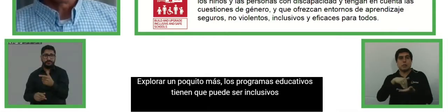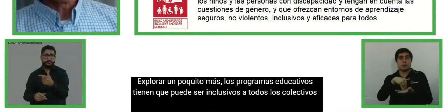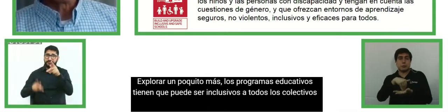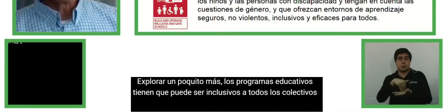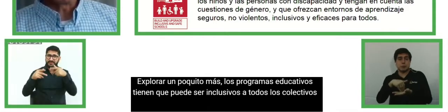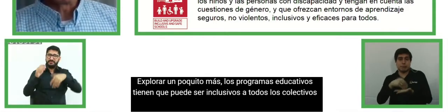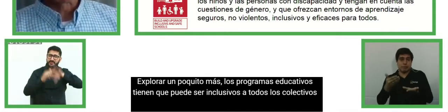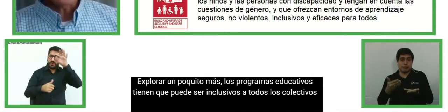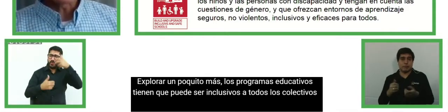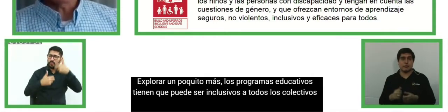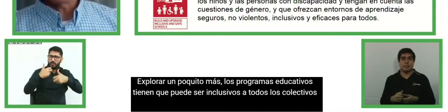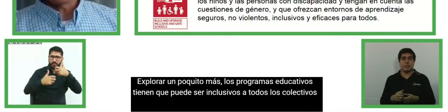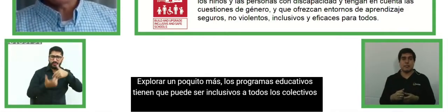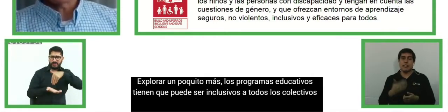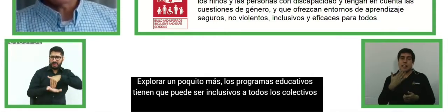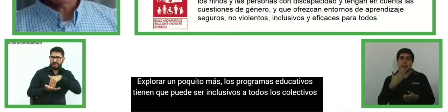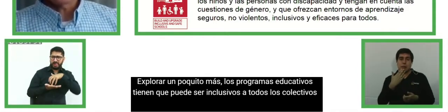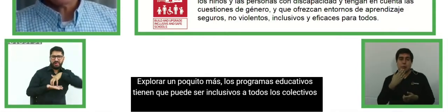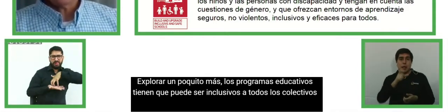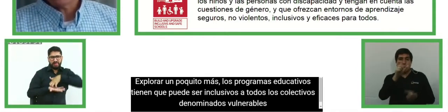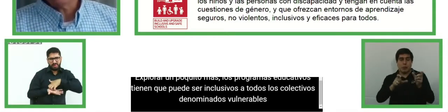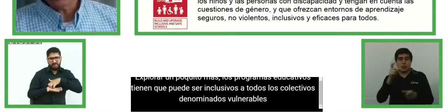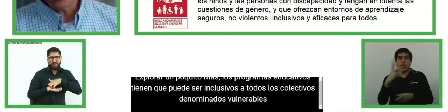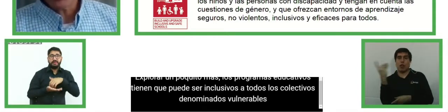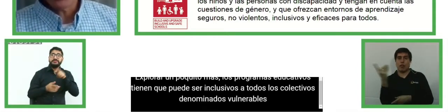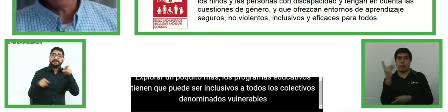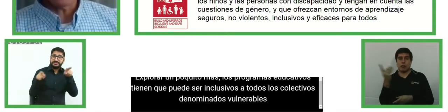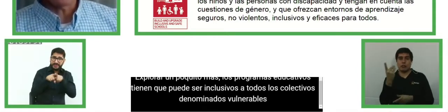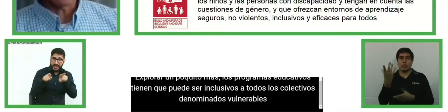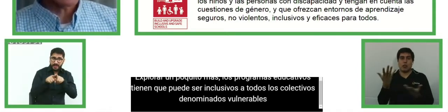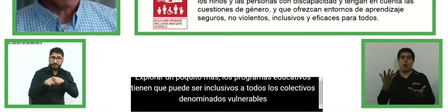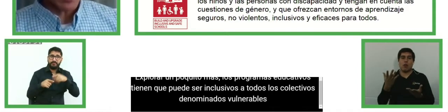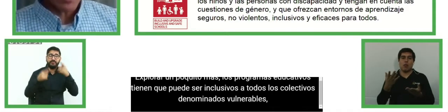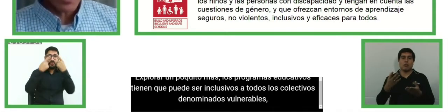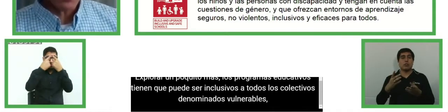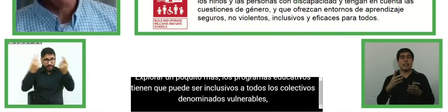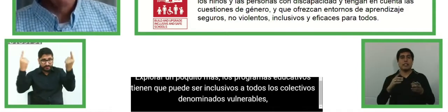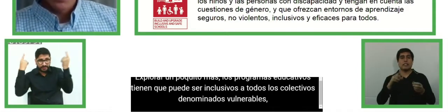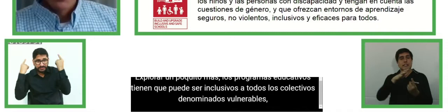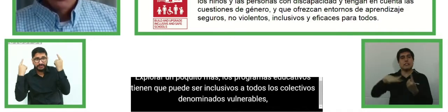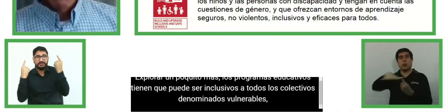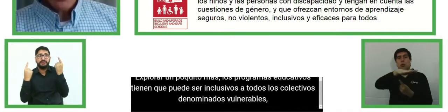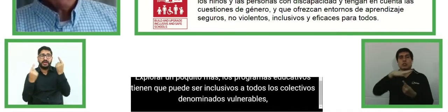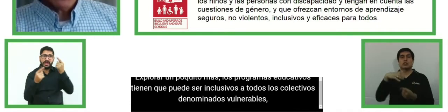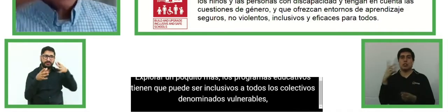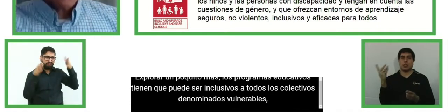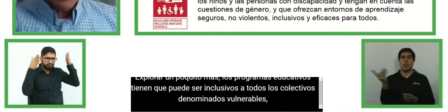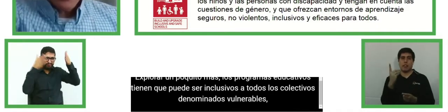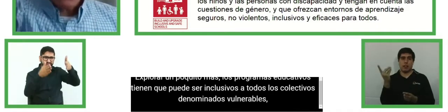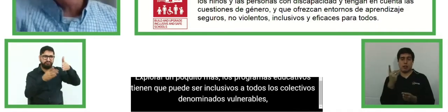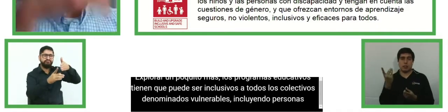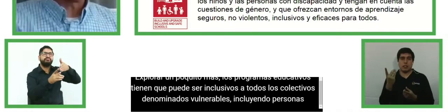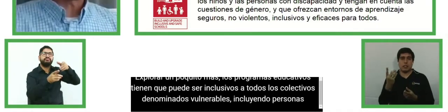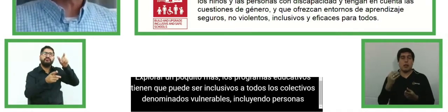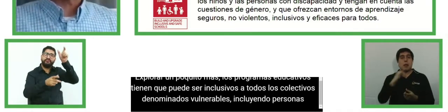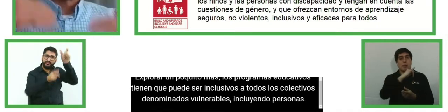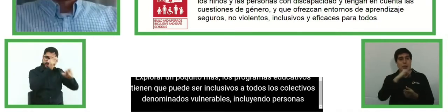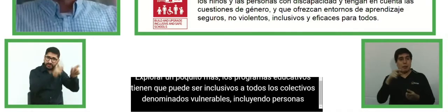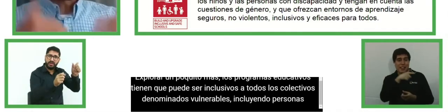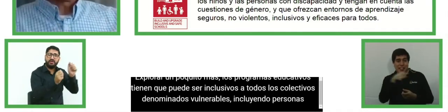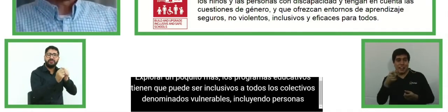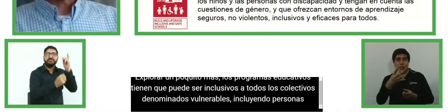¿no? Incluyendo personas con discapacidad o personas en situación de discapacidad, ¿no? Para que puedan acceder a esos